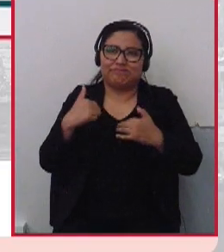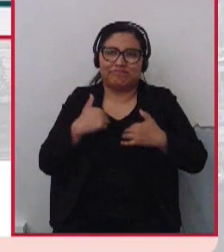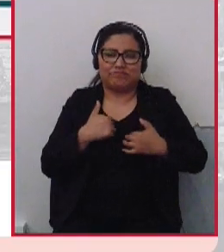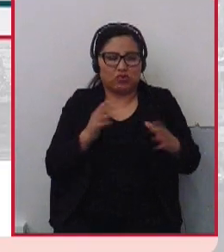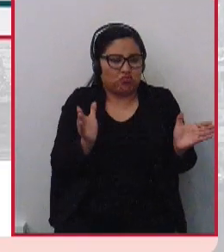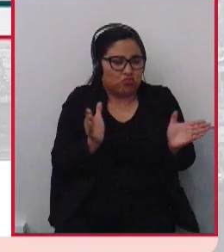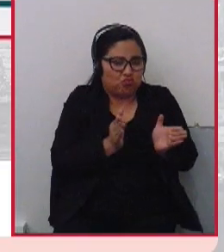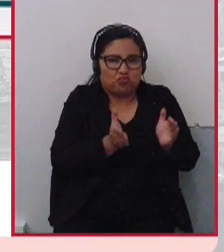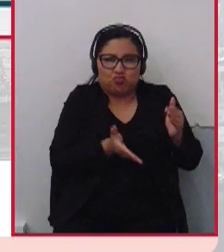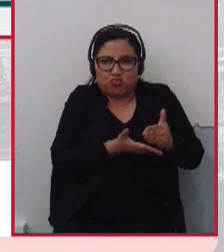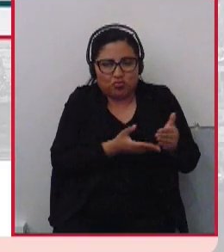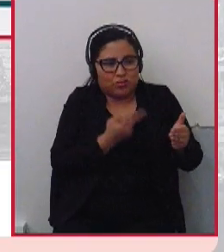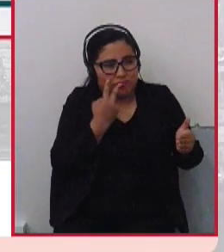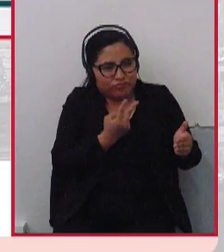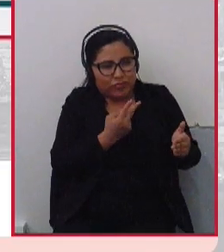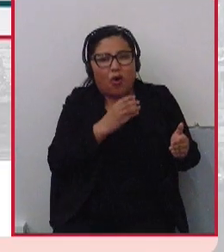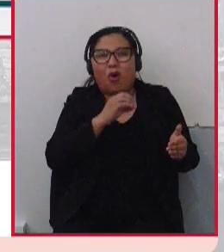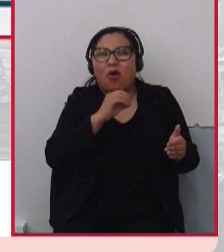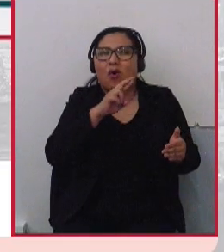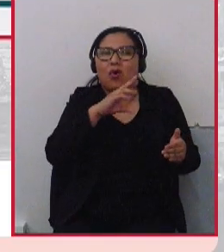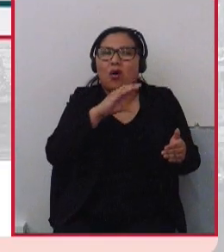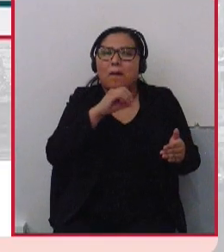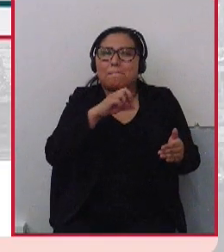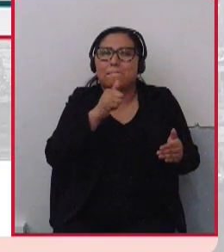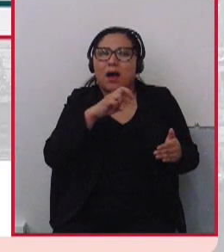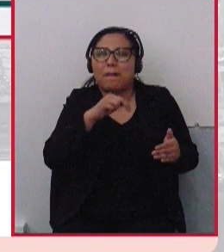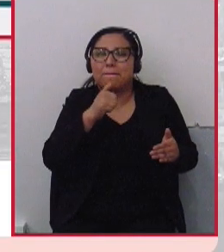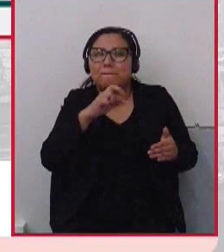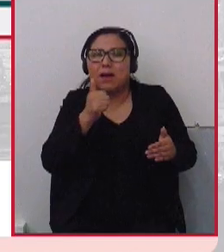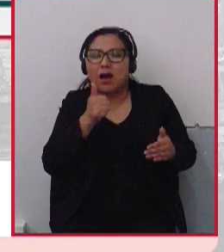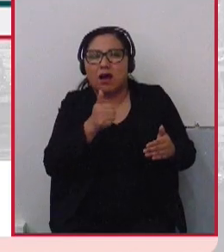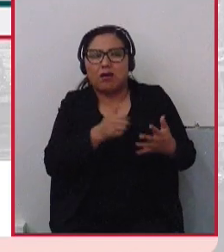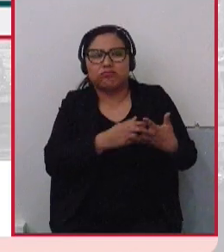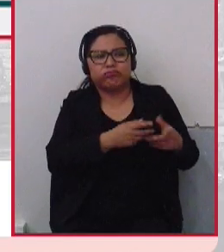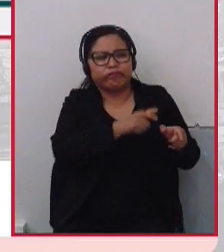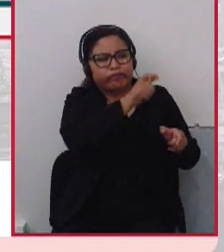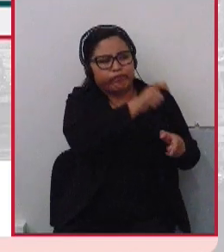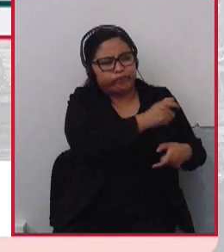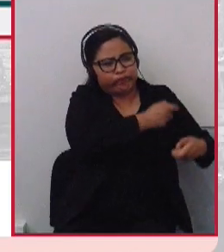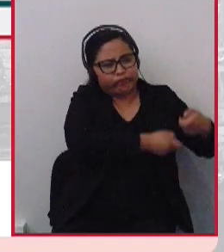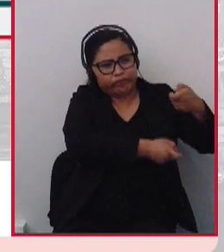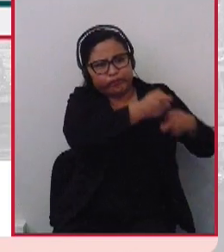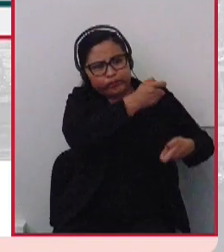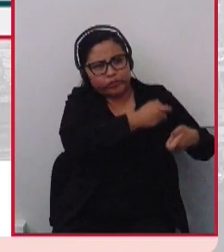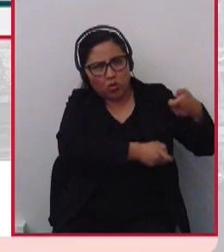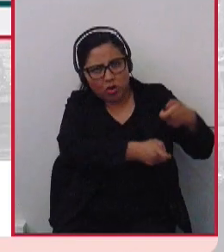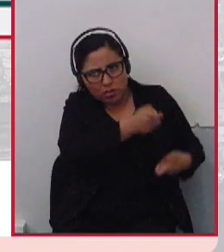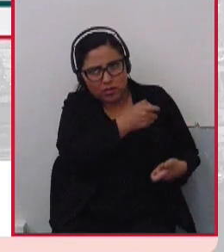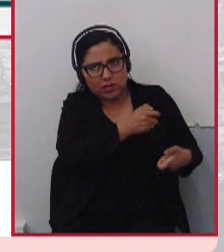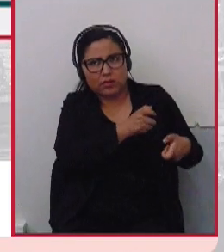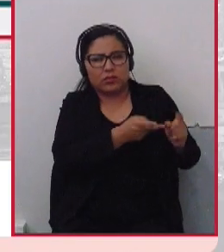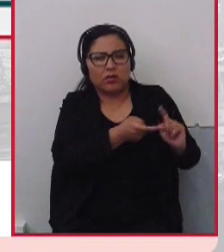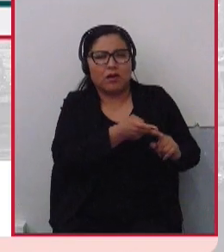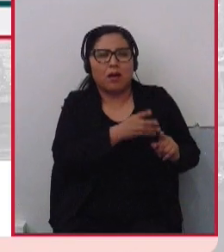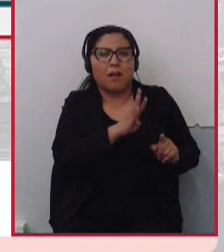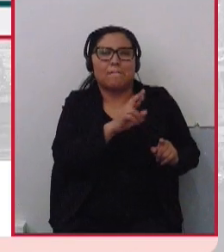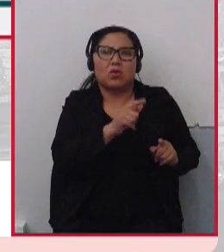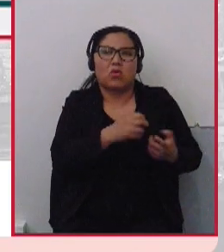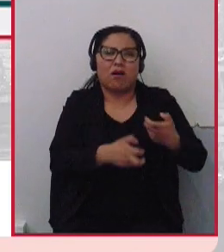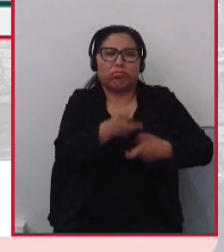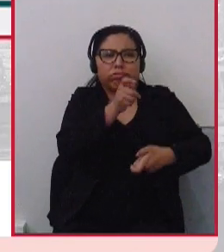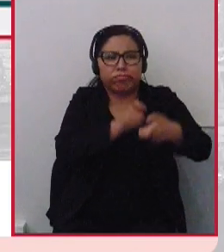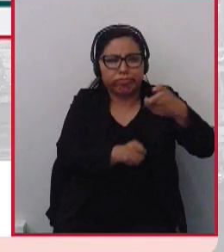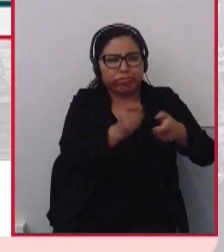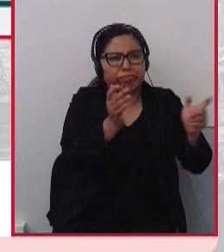8x10 en Orcopampa, molino de barras, Centromín Perú, molino de barras, Brocal, molino de